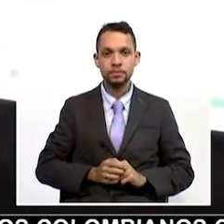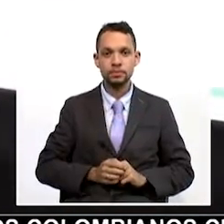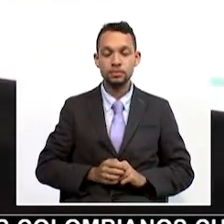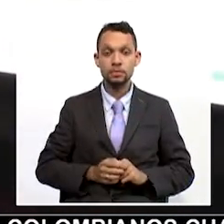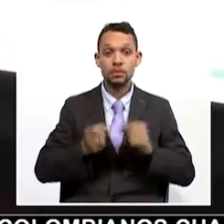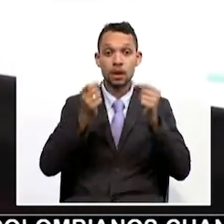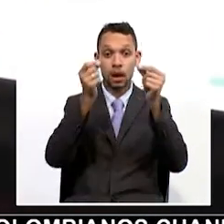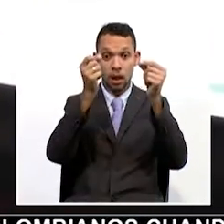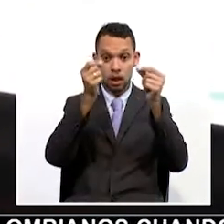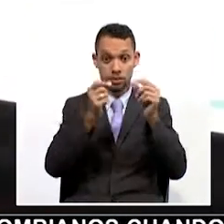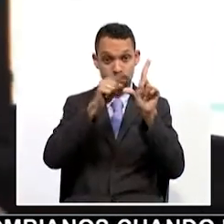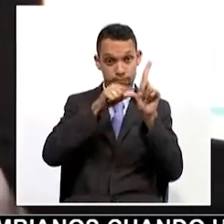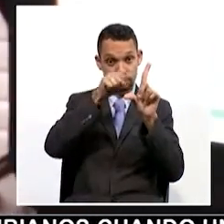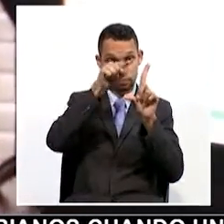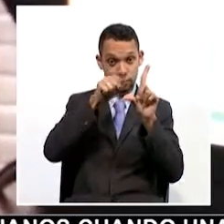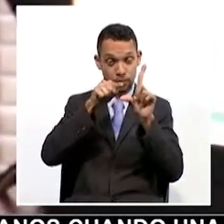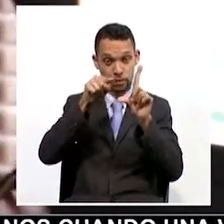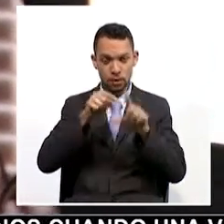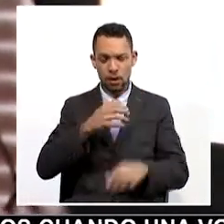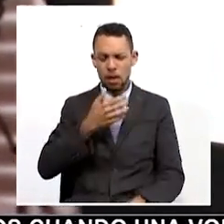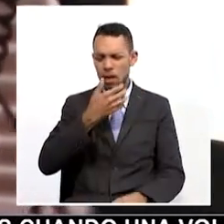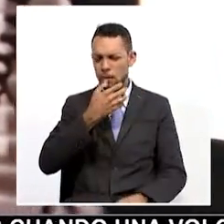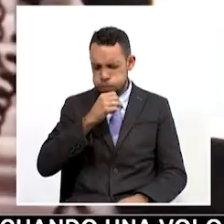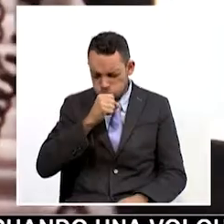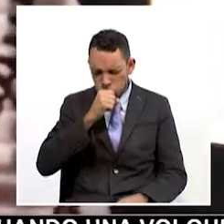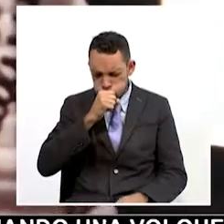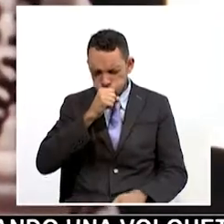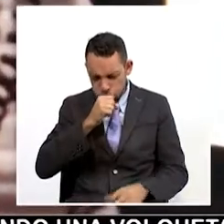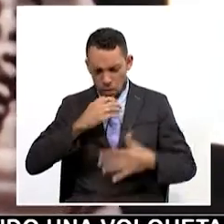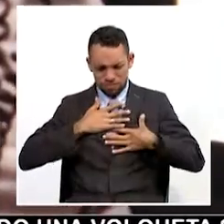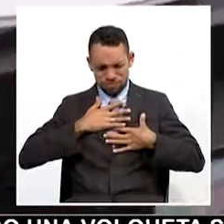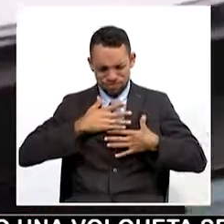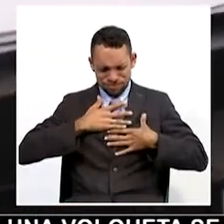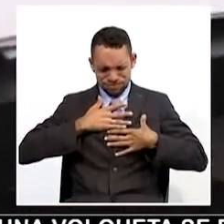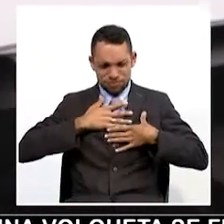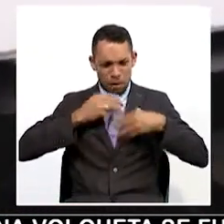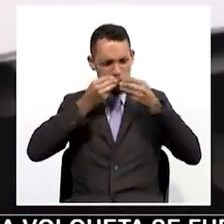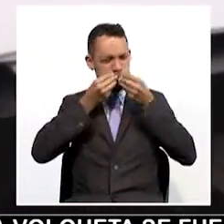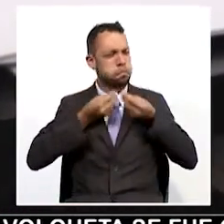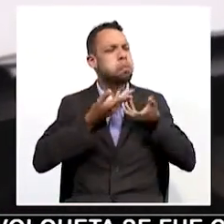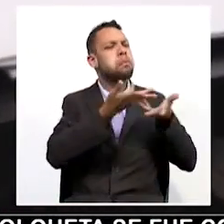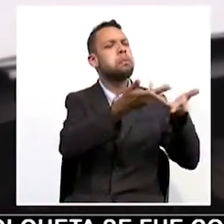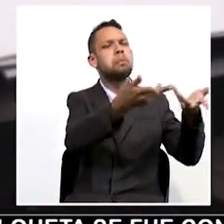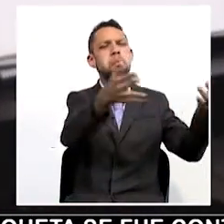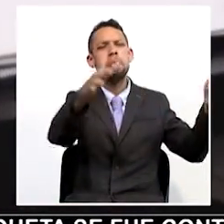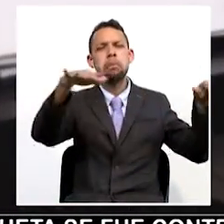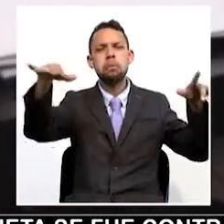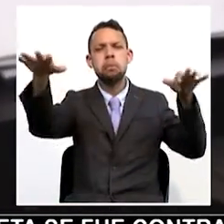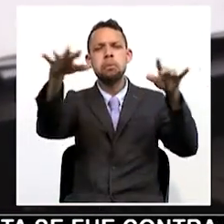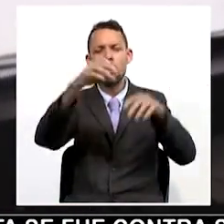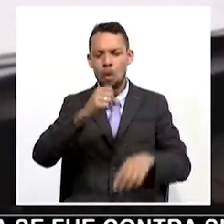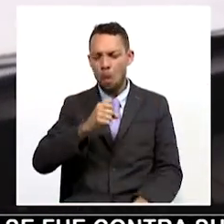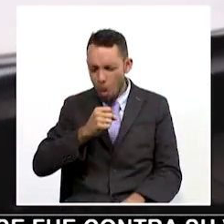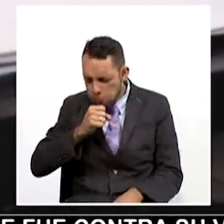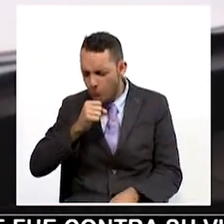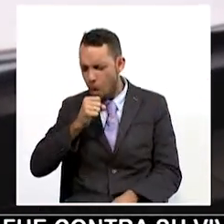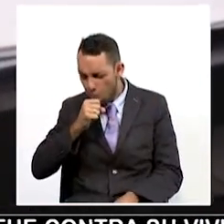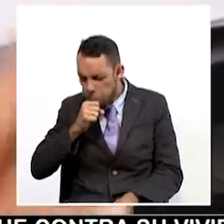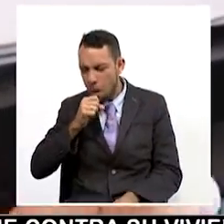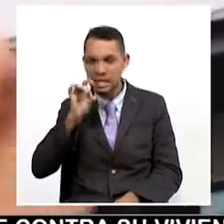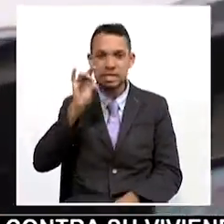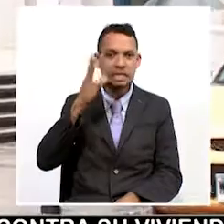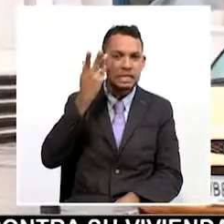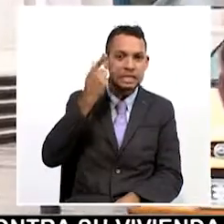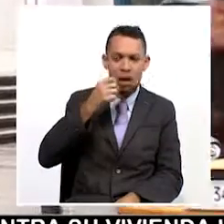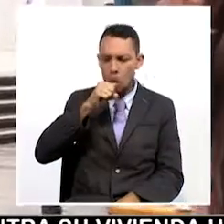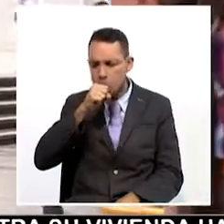Según los expertos, la tuberculosis puede ser pulmonar o extrapulmonar. El principal síntoma es la presencia de tos por más de 15 días, así